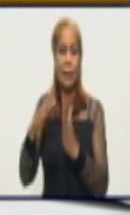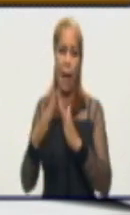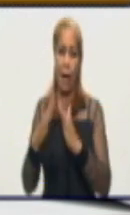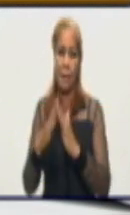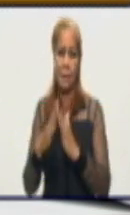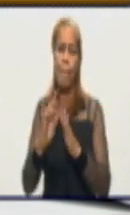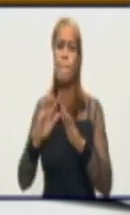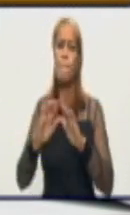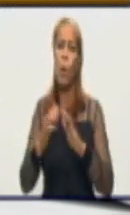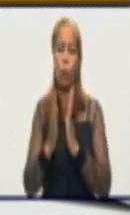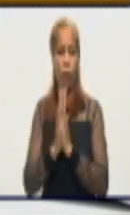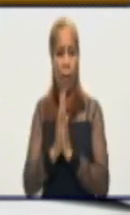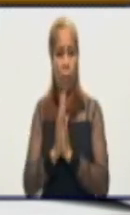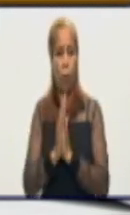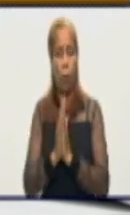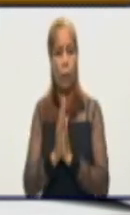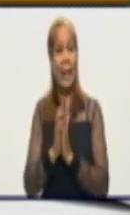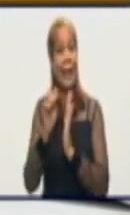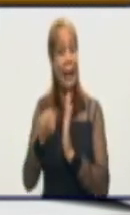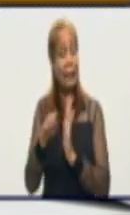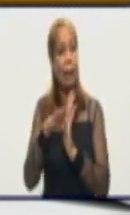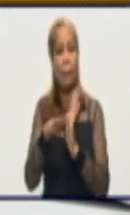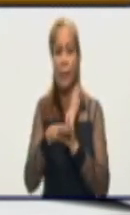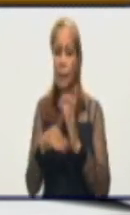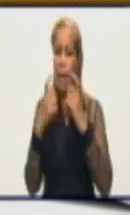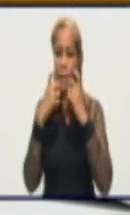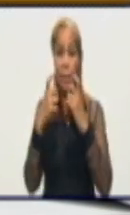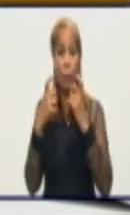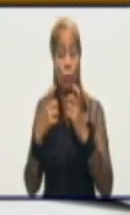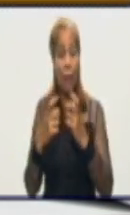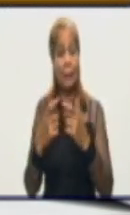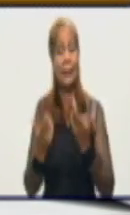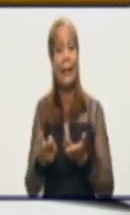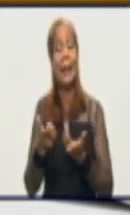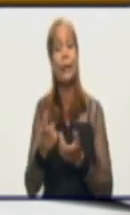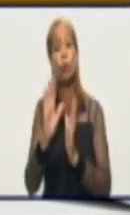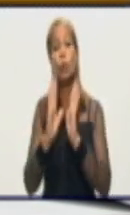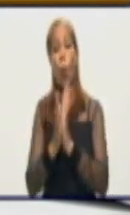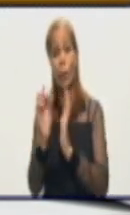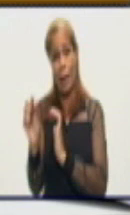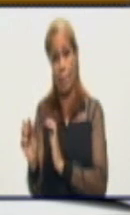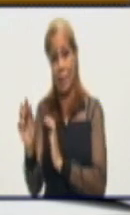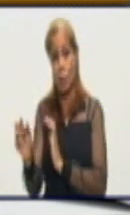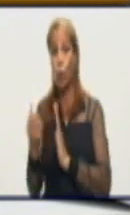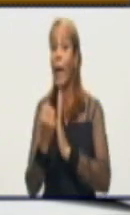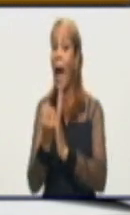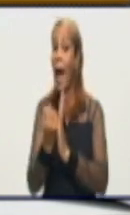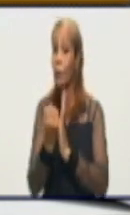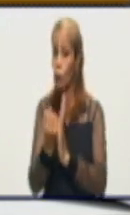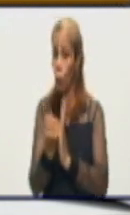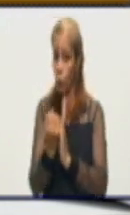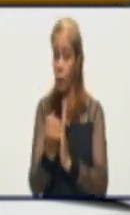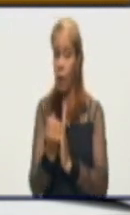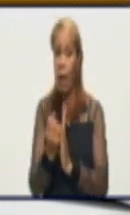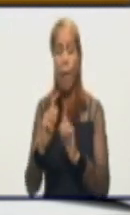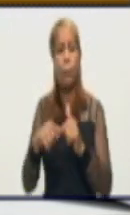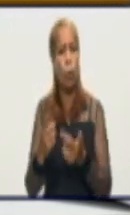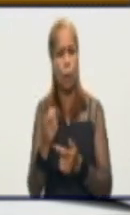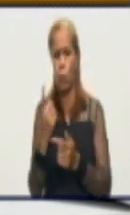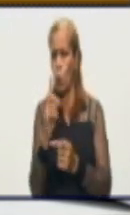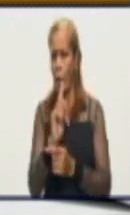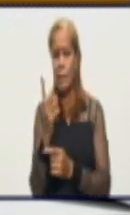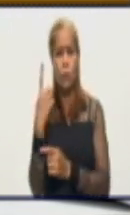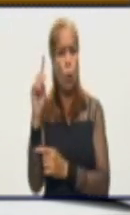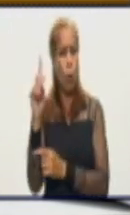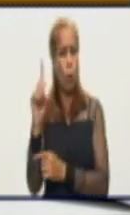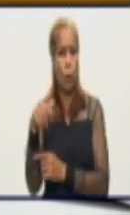estas medidas de contención es importante. Es importante que las personas colaboren, porque no es que nosotros estemos obligando a las